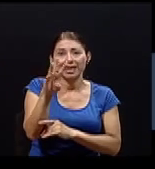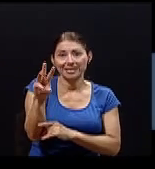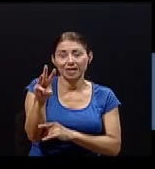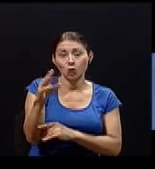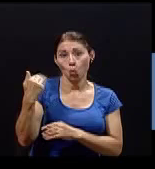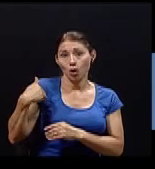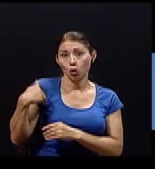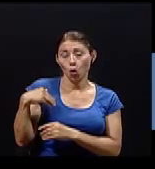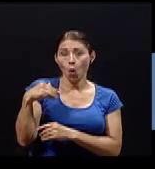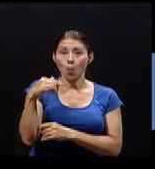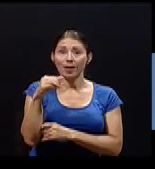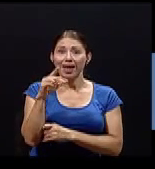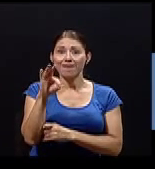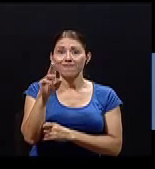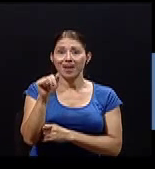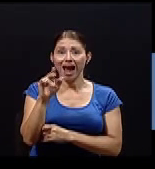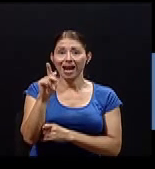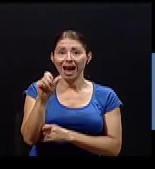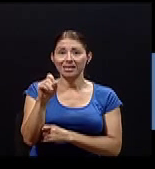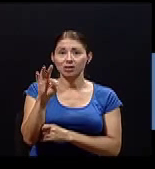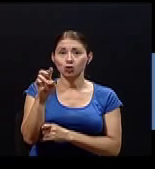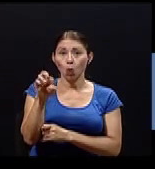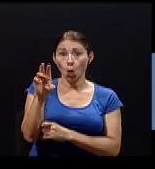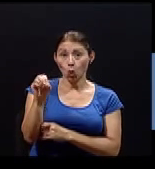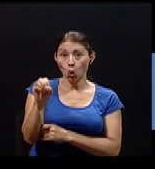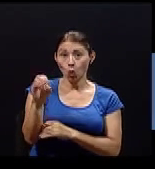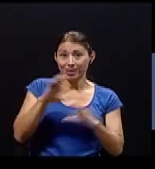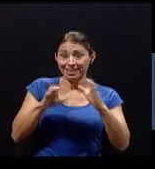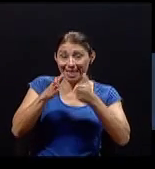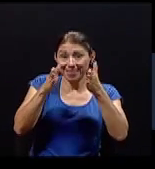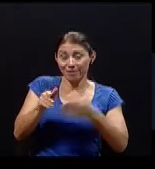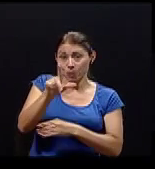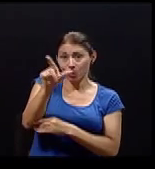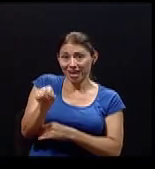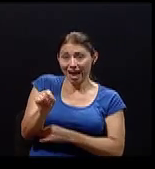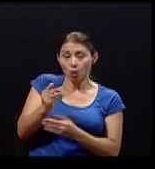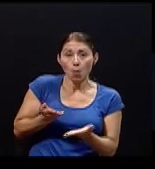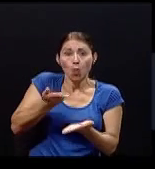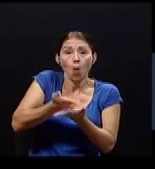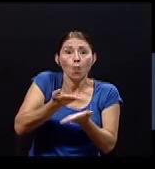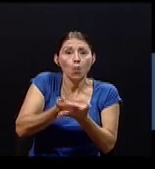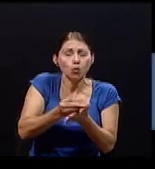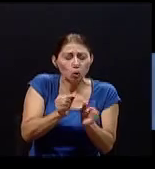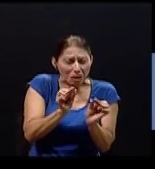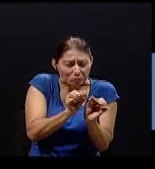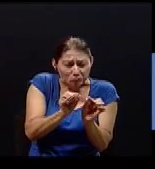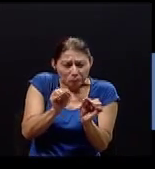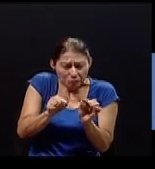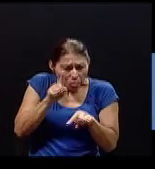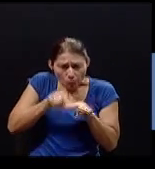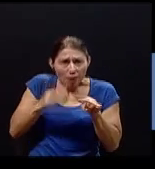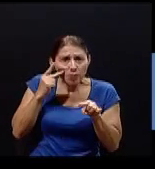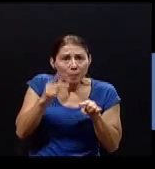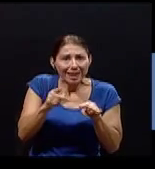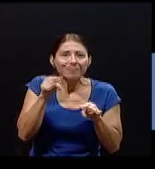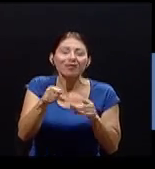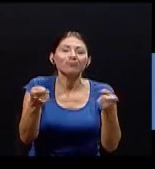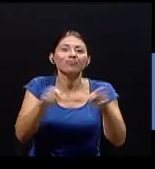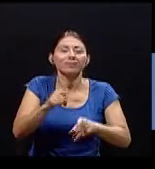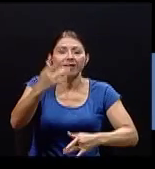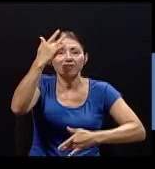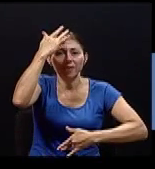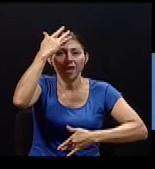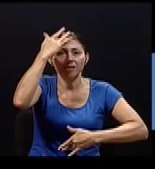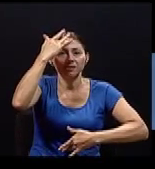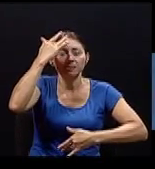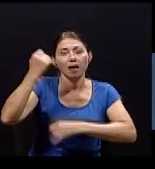cuando Girolamo Fracastoro, un científico italiano, propuso que los organismos invisibles eran los causantes de las enfermedades. A